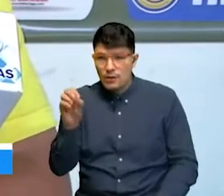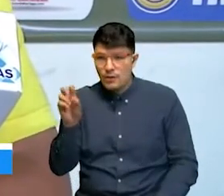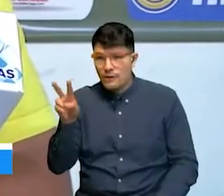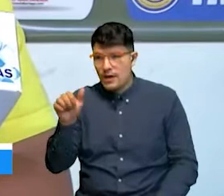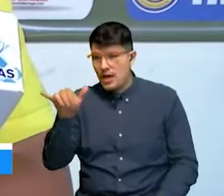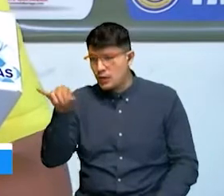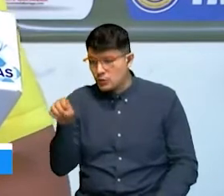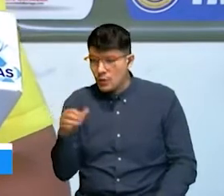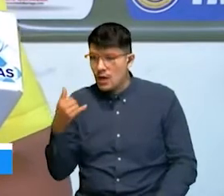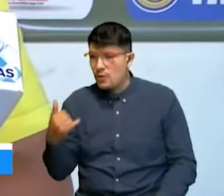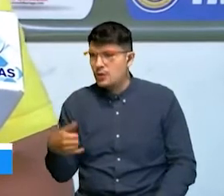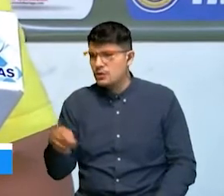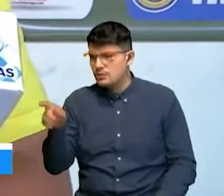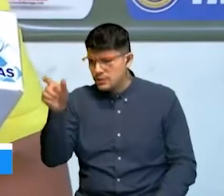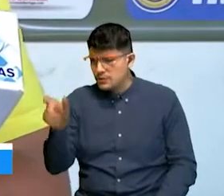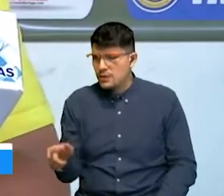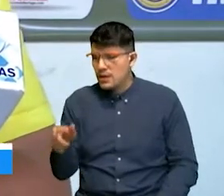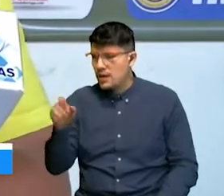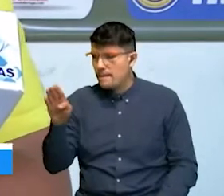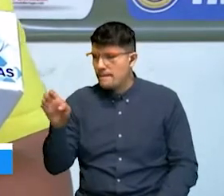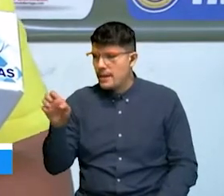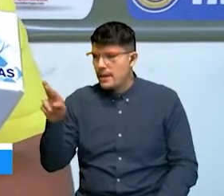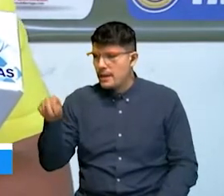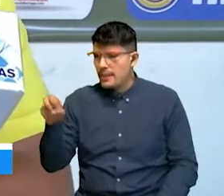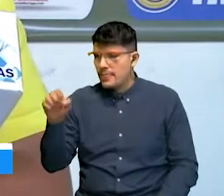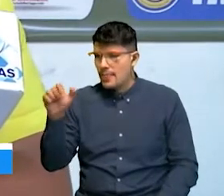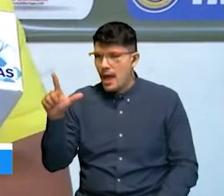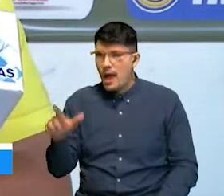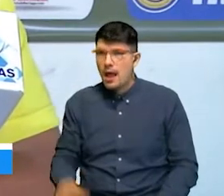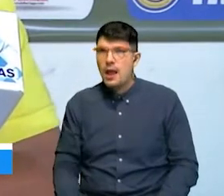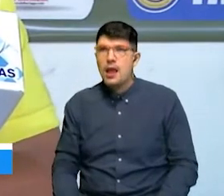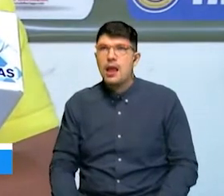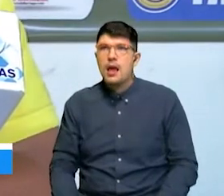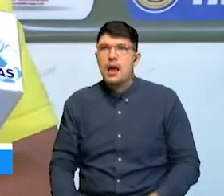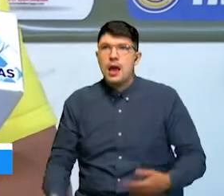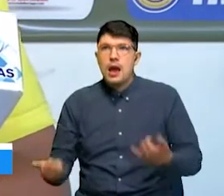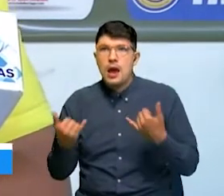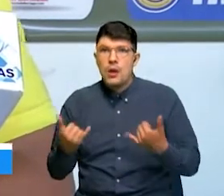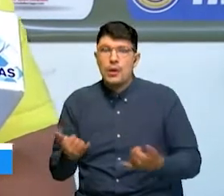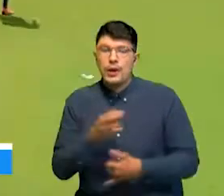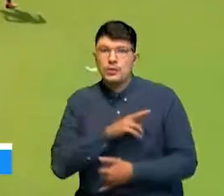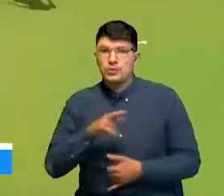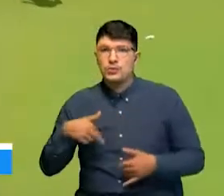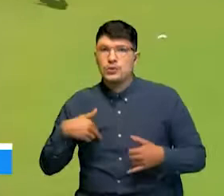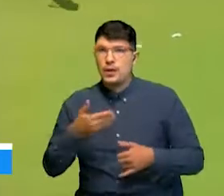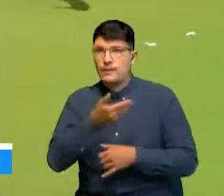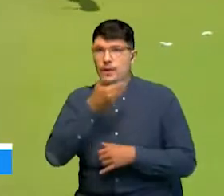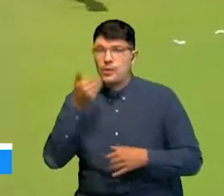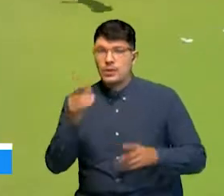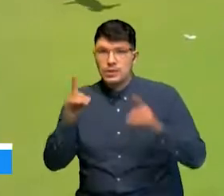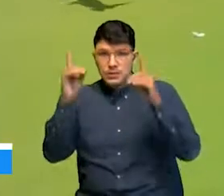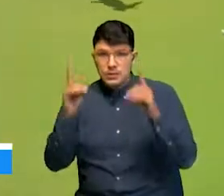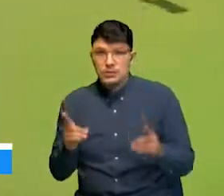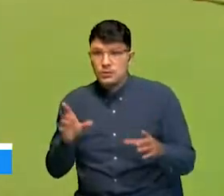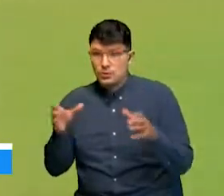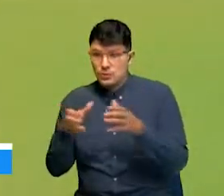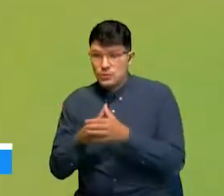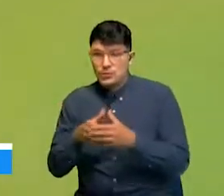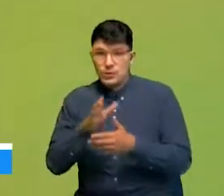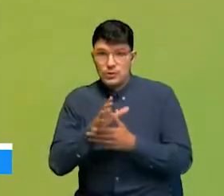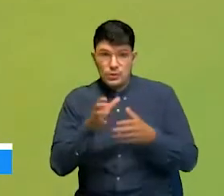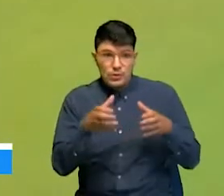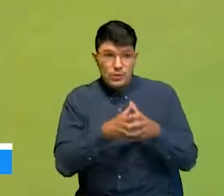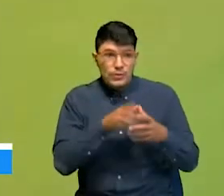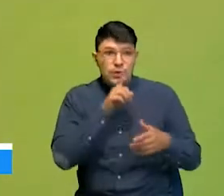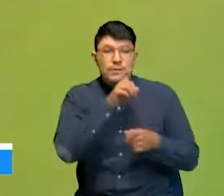tengo a Bernal y bueno, vamos a tomar la mejor decisión para el grupo. Atlético Bucaramanga espera conseguir